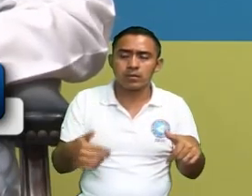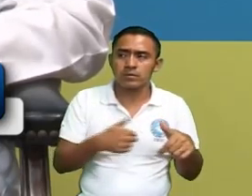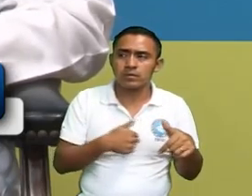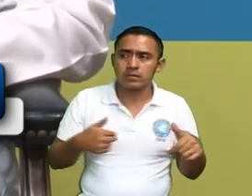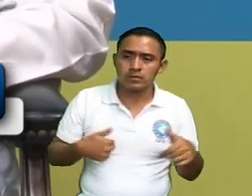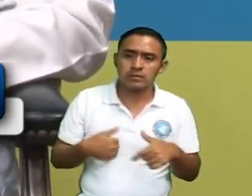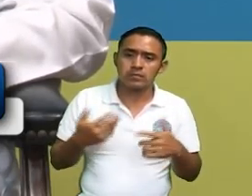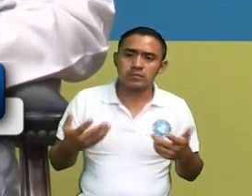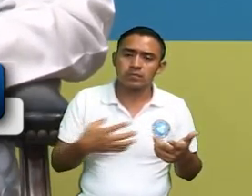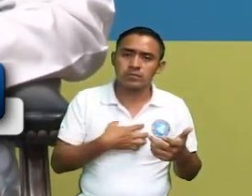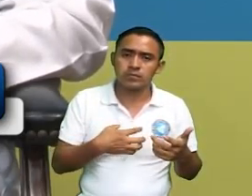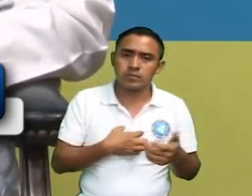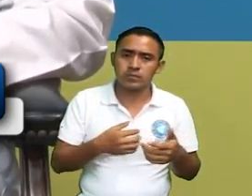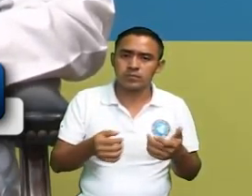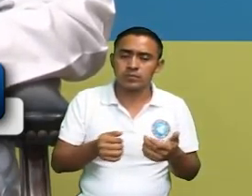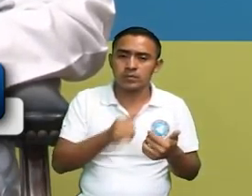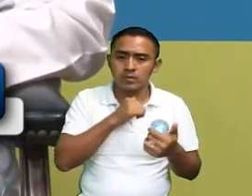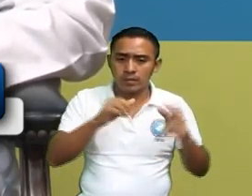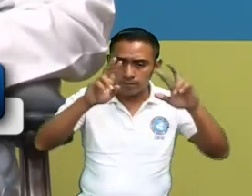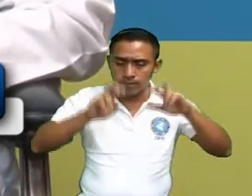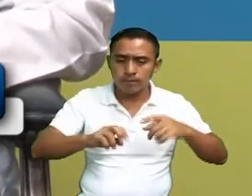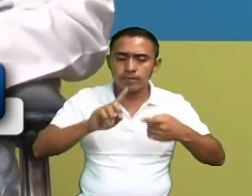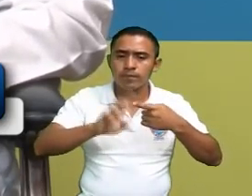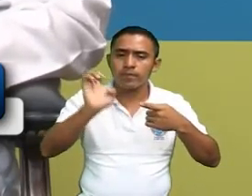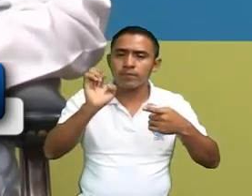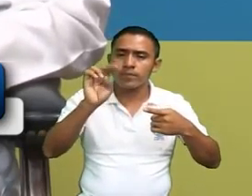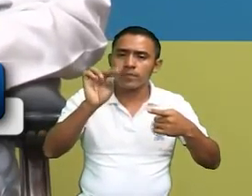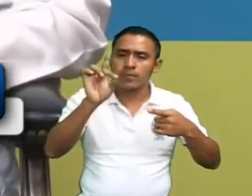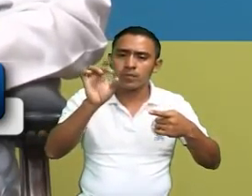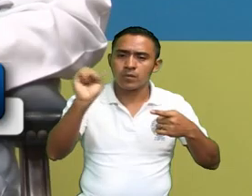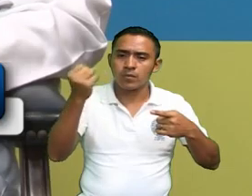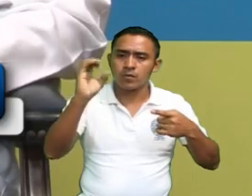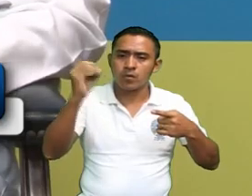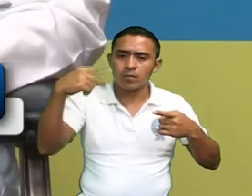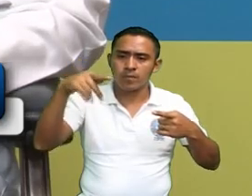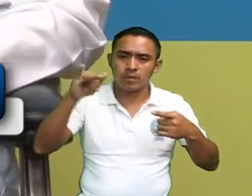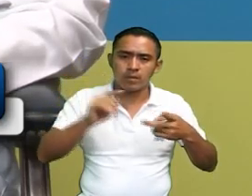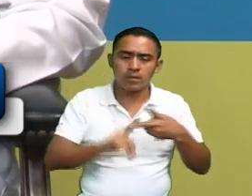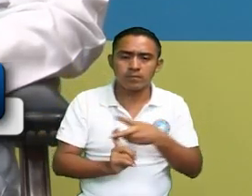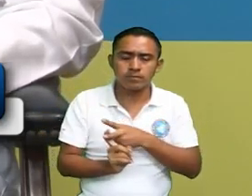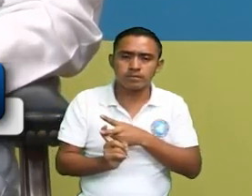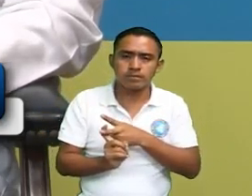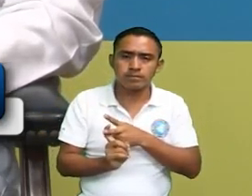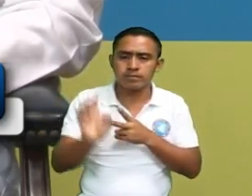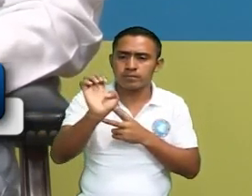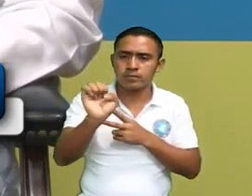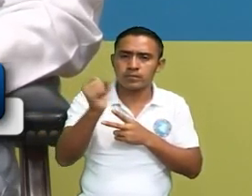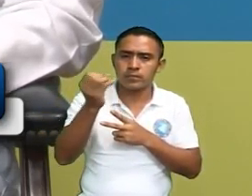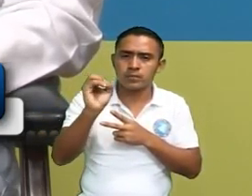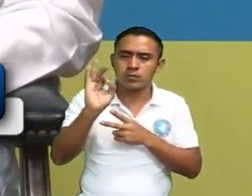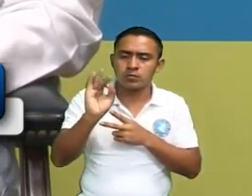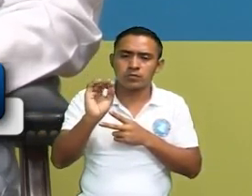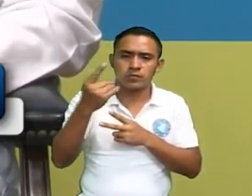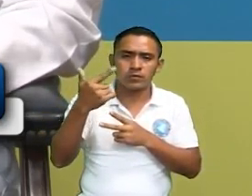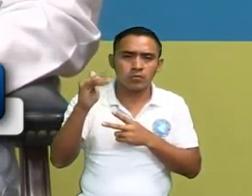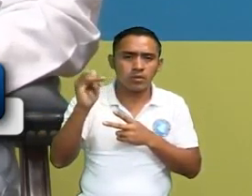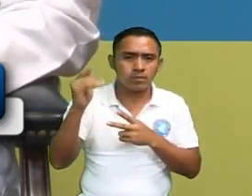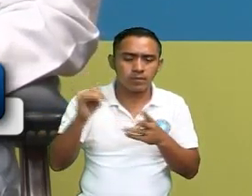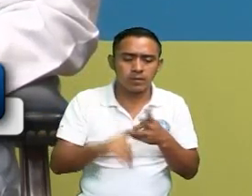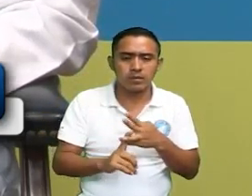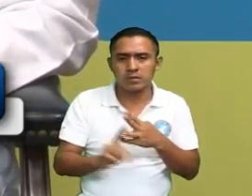contamos con estudios como endoscopía, con estudios de esofagoscopía,